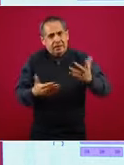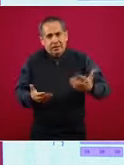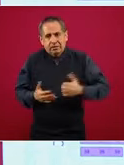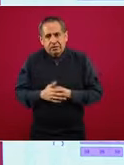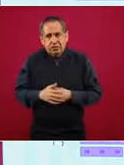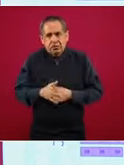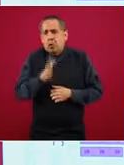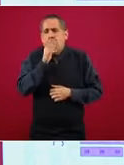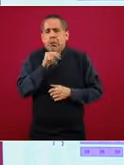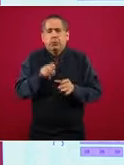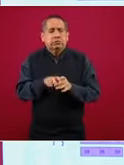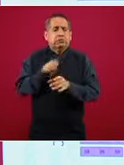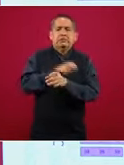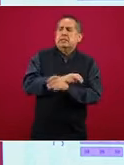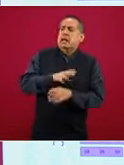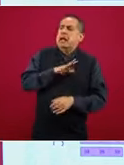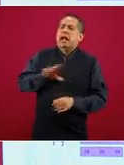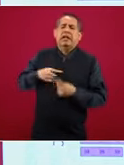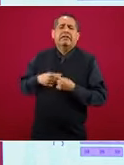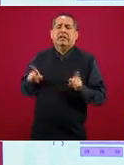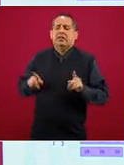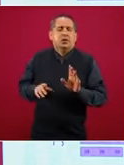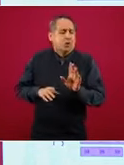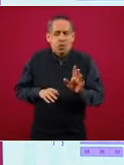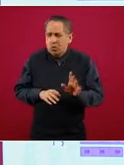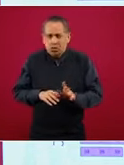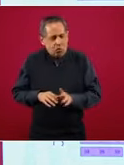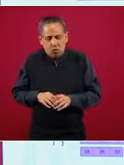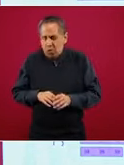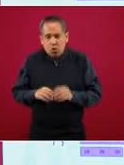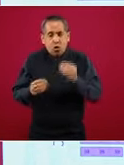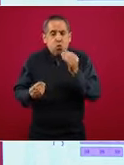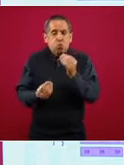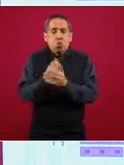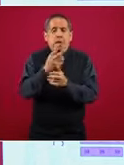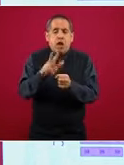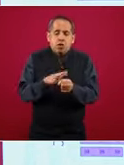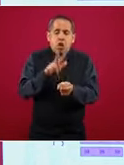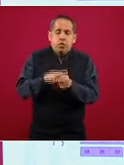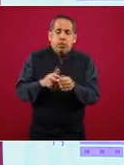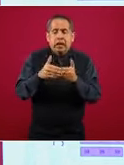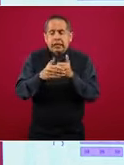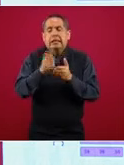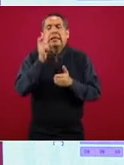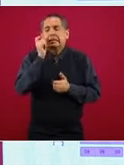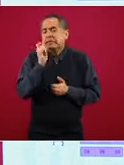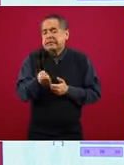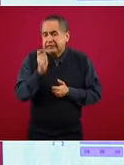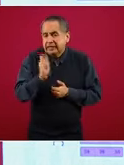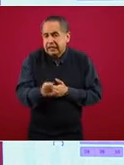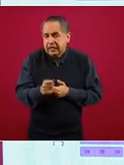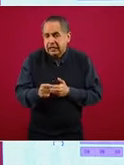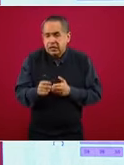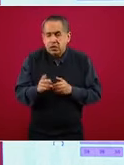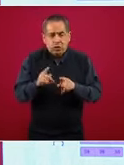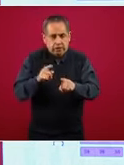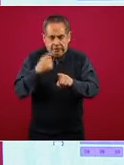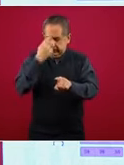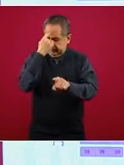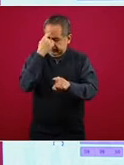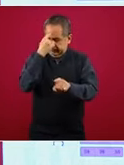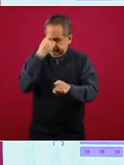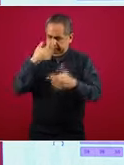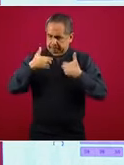No nos podemos sustraer a esa realidad. La nueva realidad, la nueva normalidad, lo que implica es la